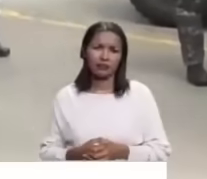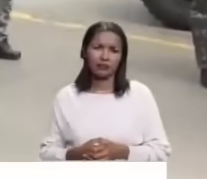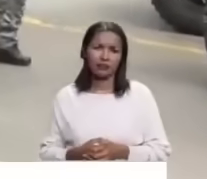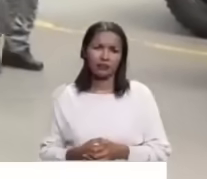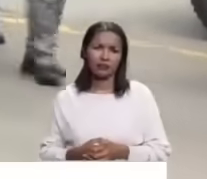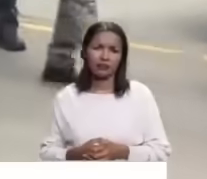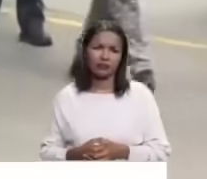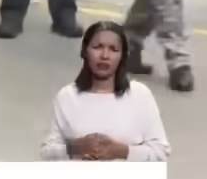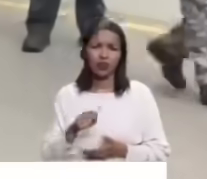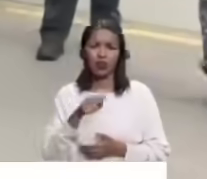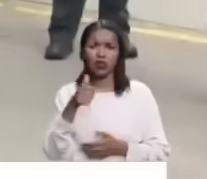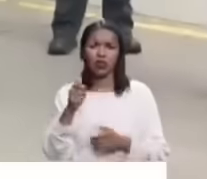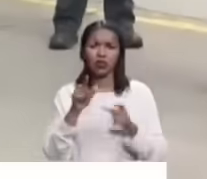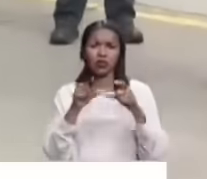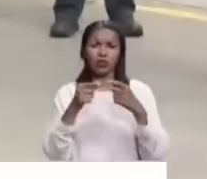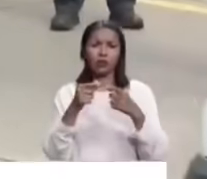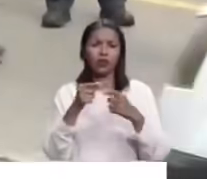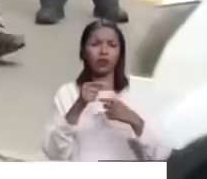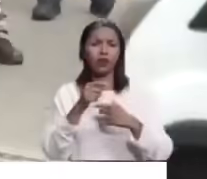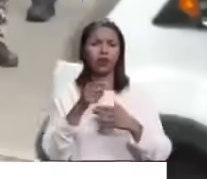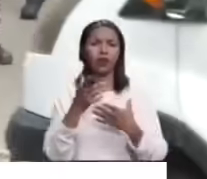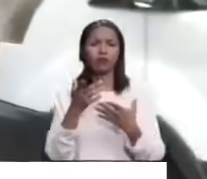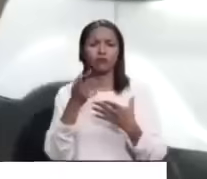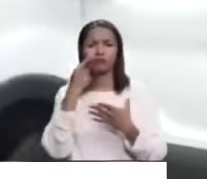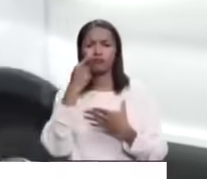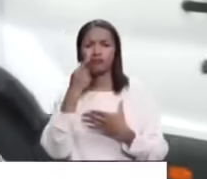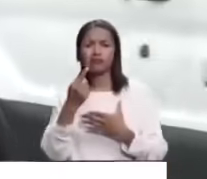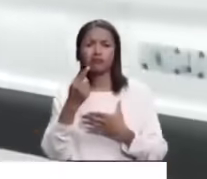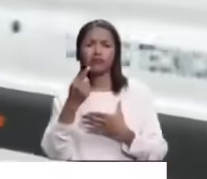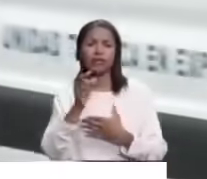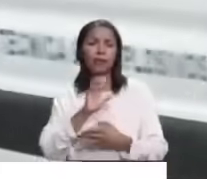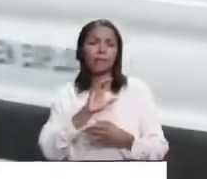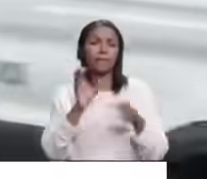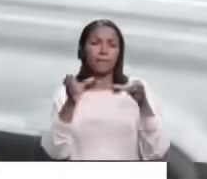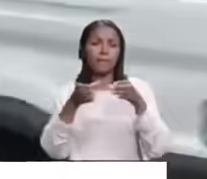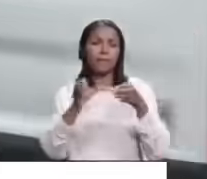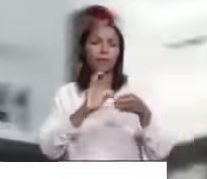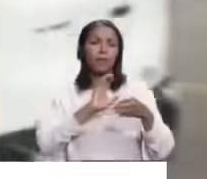tipo de equipo para tratar de